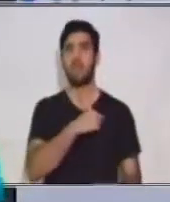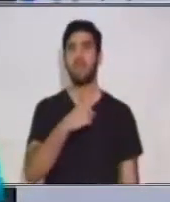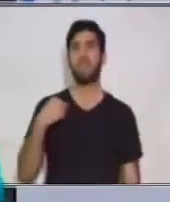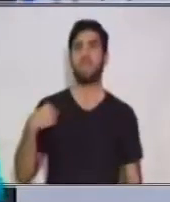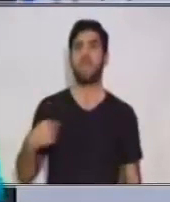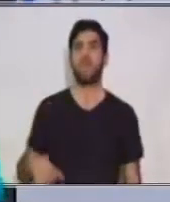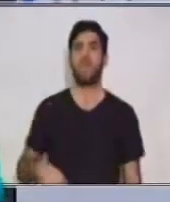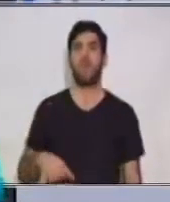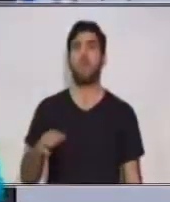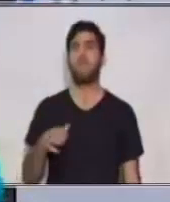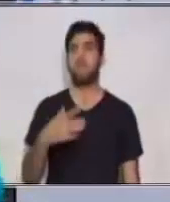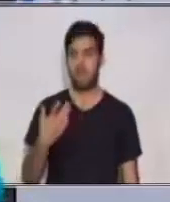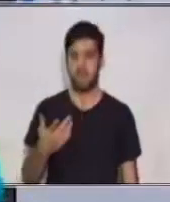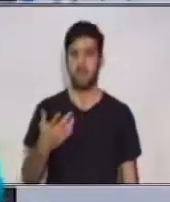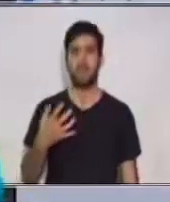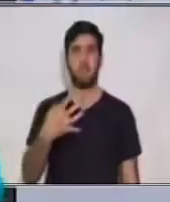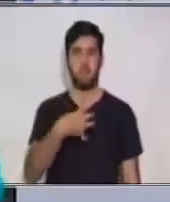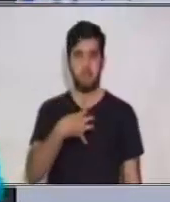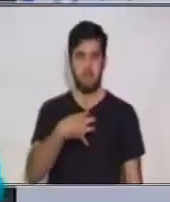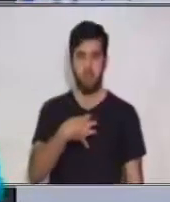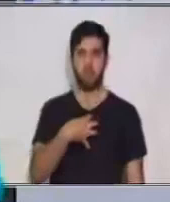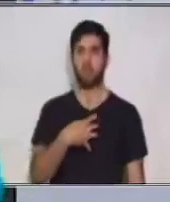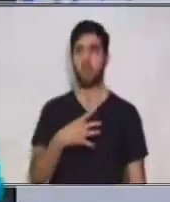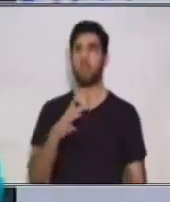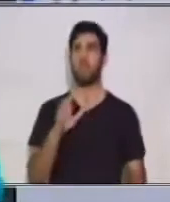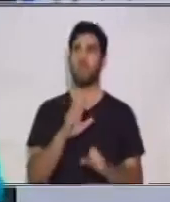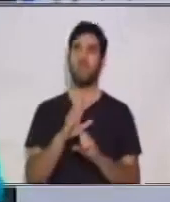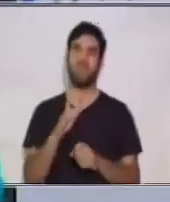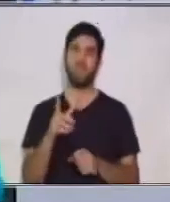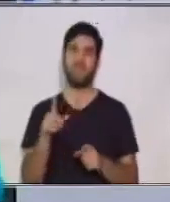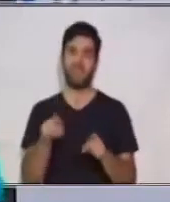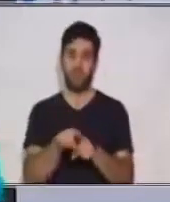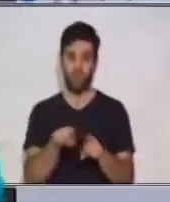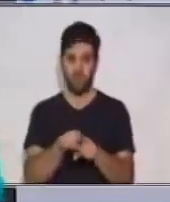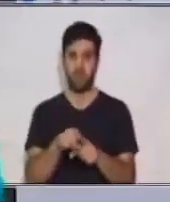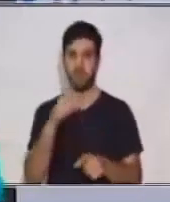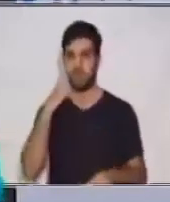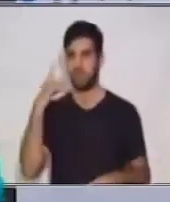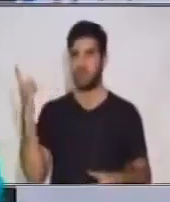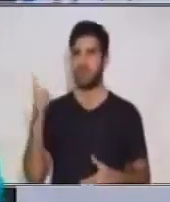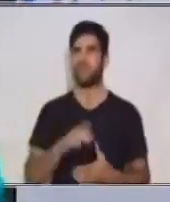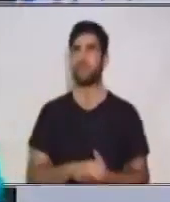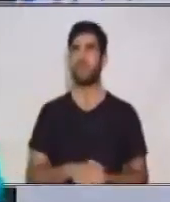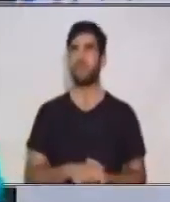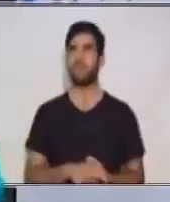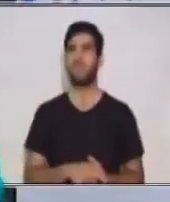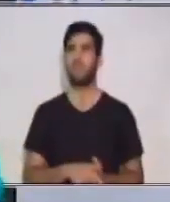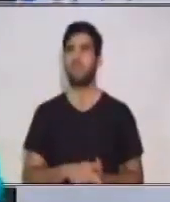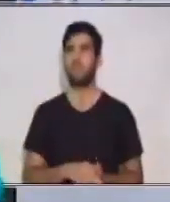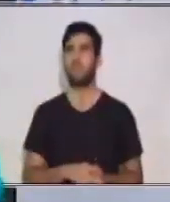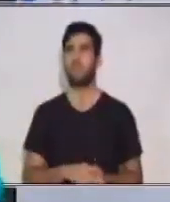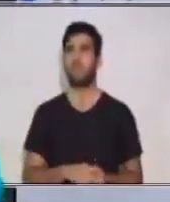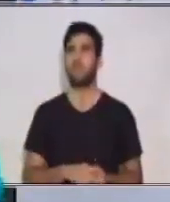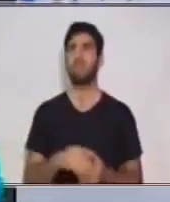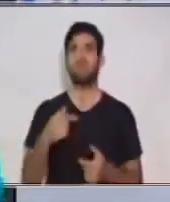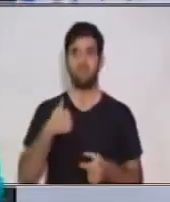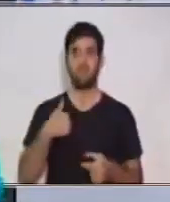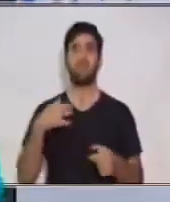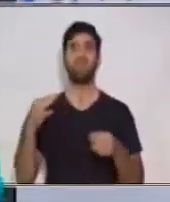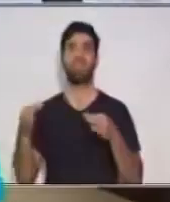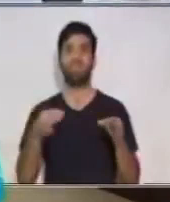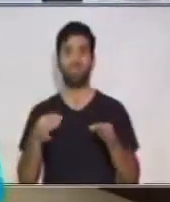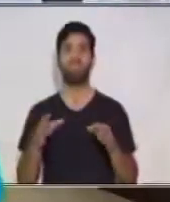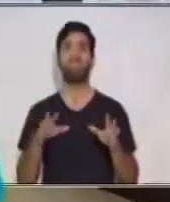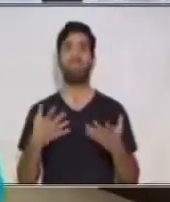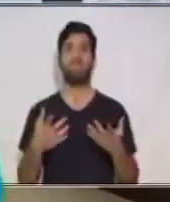identificar los pronombres posesivos, como hablábamos también como el adjetivo, y aquí es en donde quiero adentrarme, que les explico que la